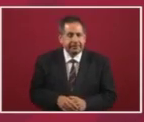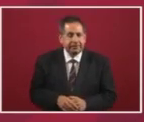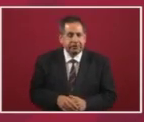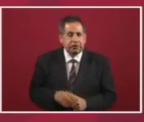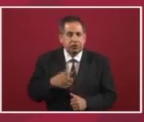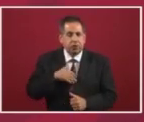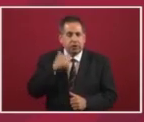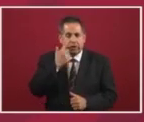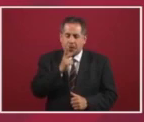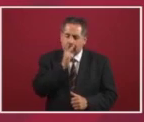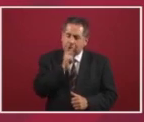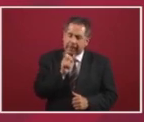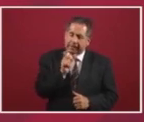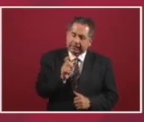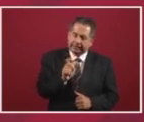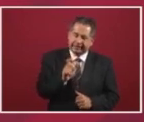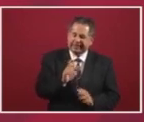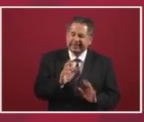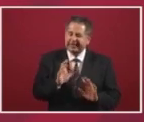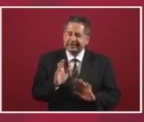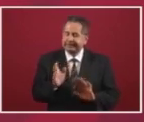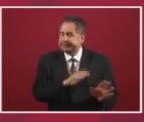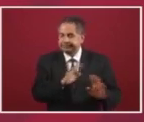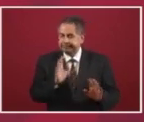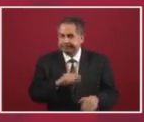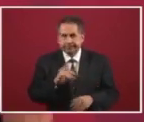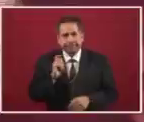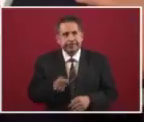no quiero usar la palabra, pero de